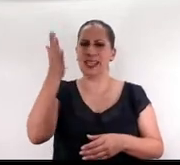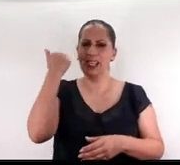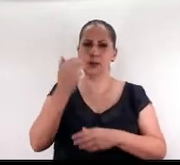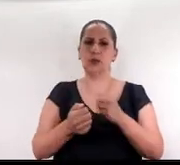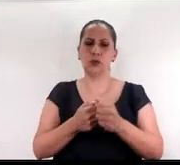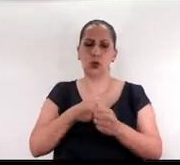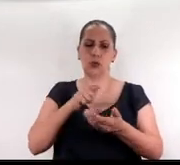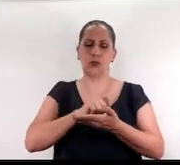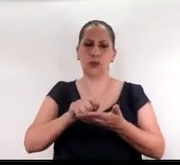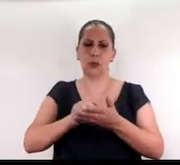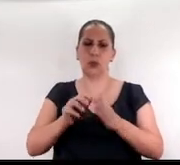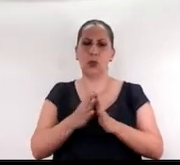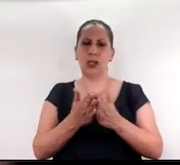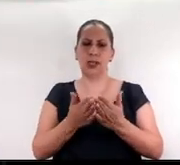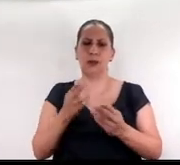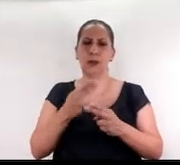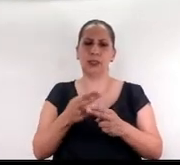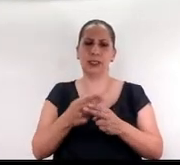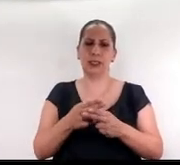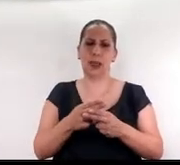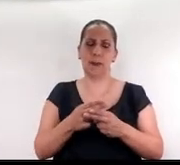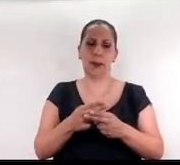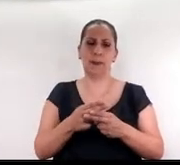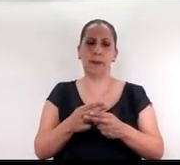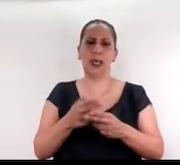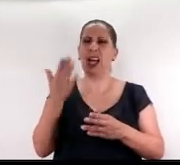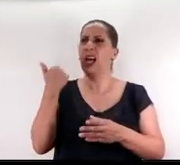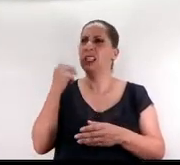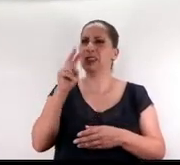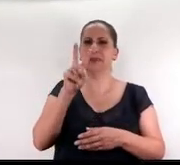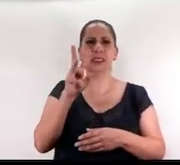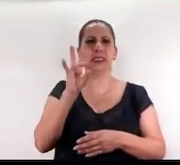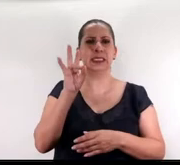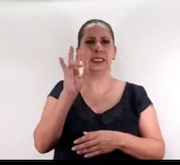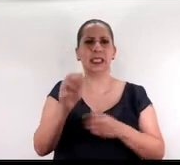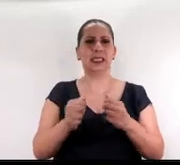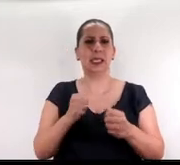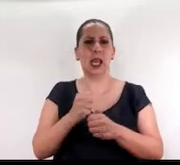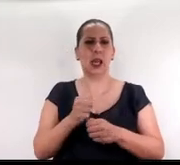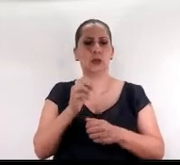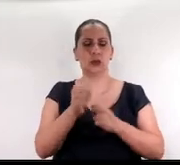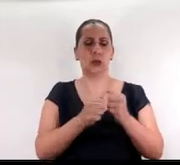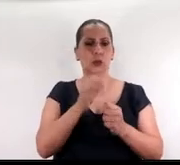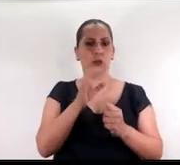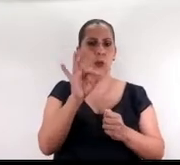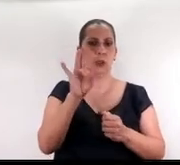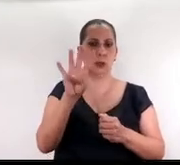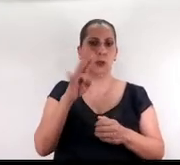llama Organización Territorial del Estado, que escribí hace 27 años, en el año 94,